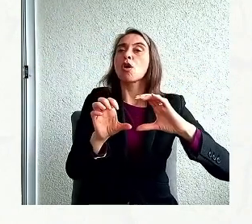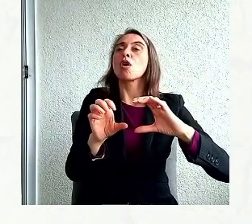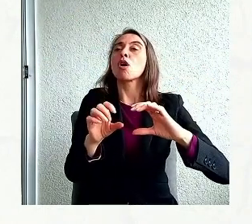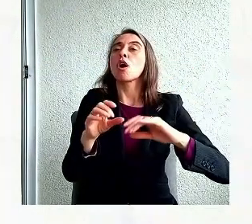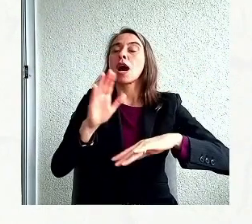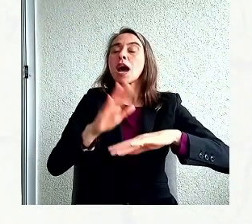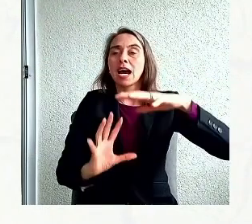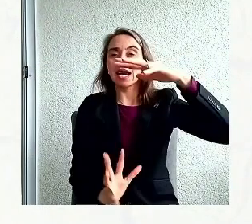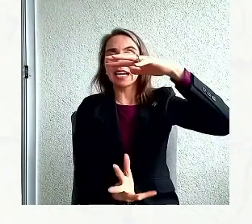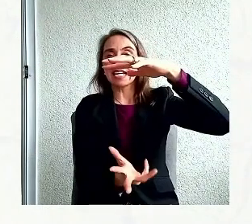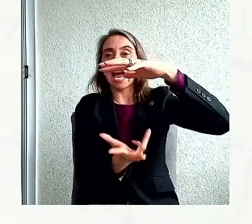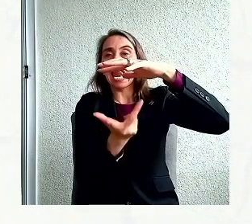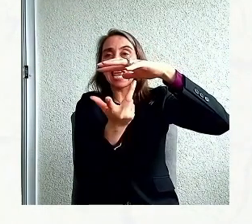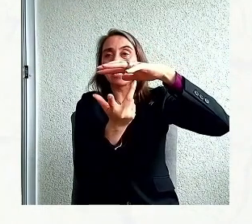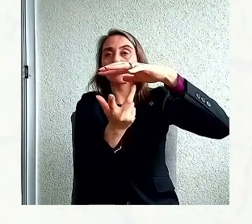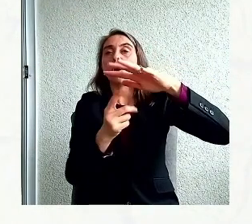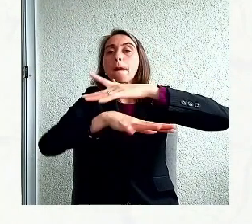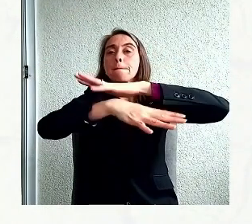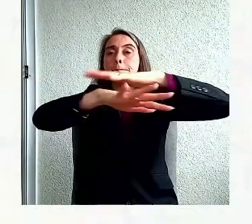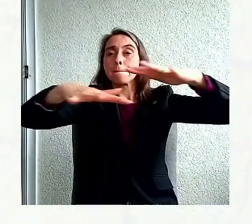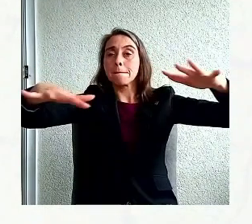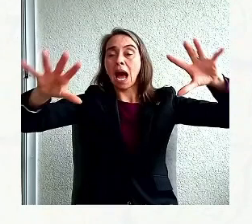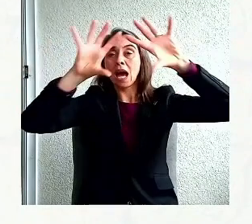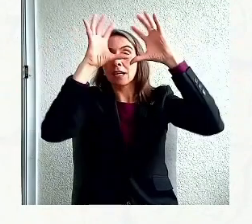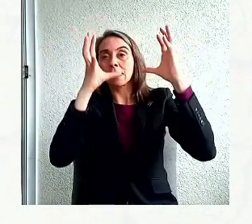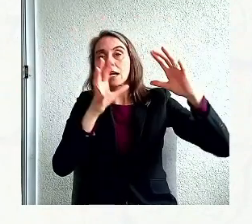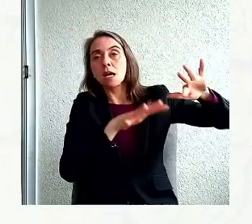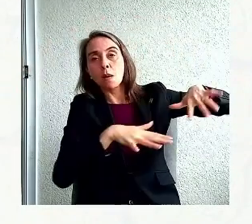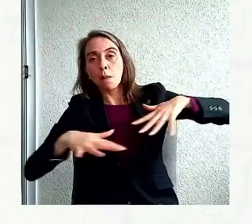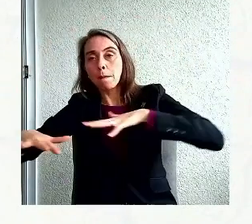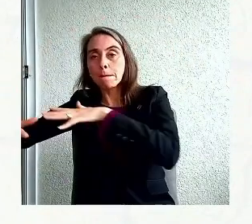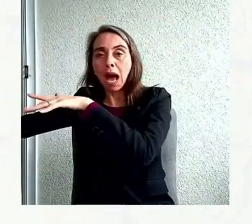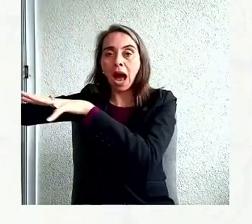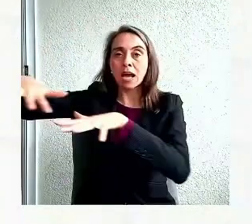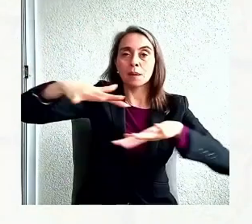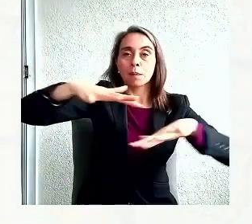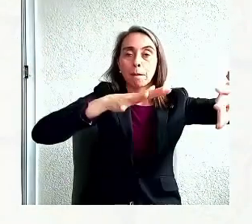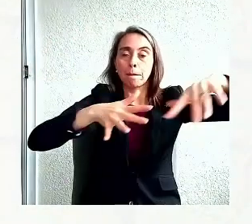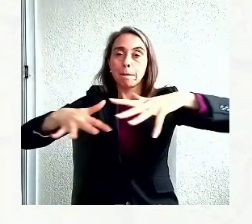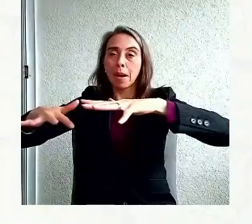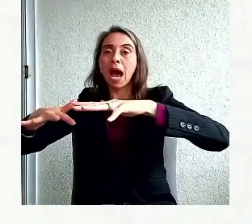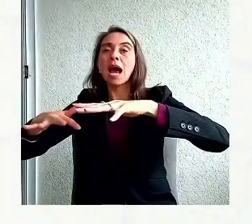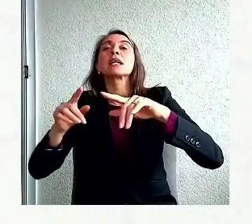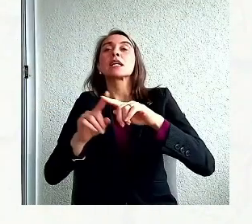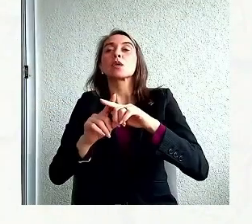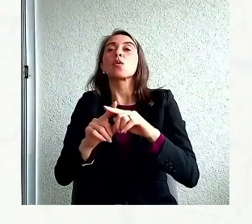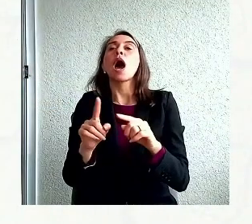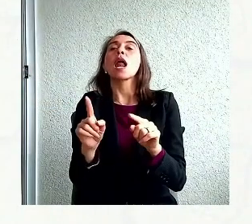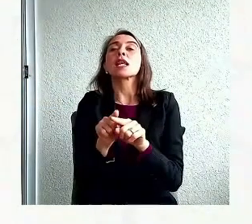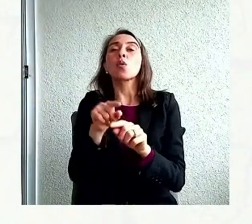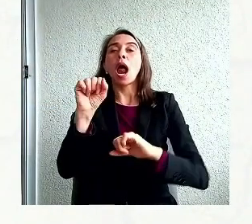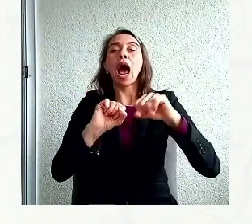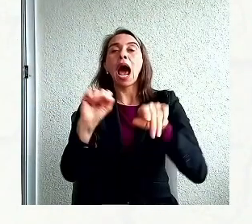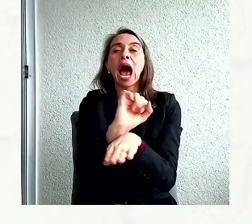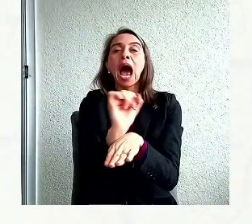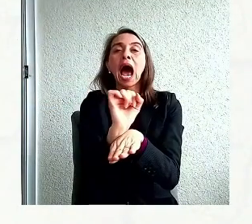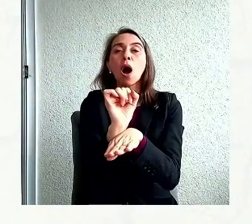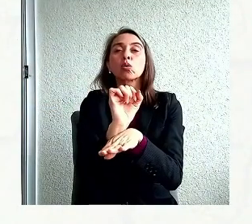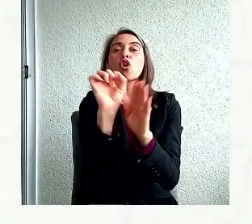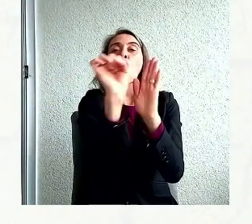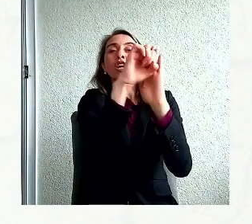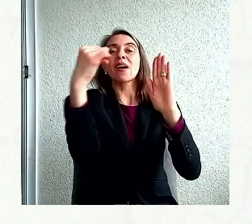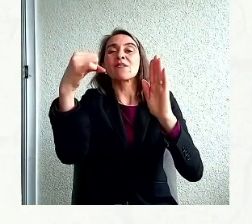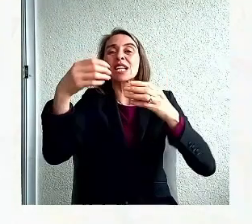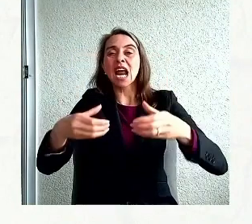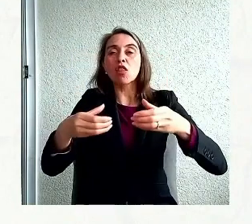radiador, ¿cierto?, así como lo es en la atmósfera, las grandes superficies, como yo dije, de la criósfera. Estos contaminantes que hablábamos, ¿cierto?,